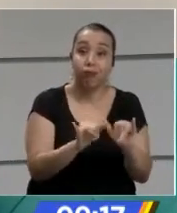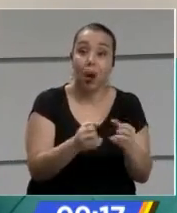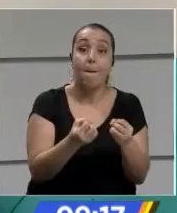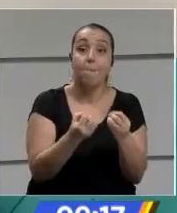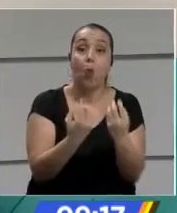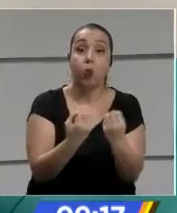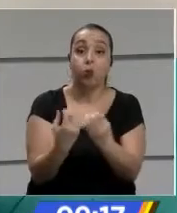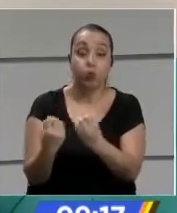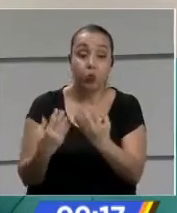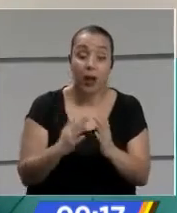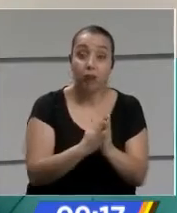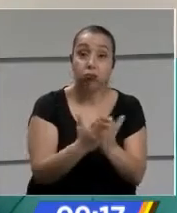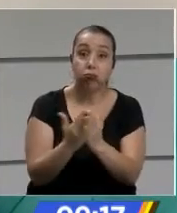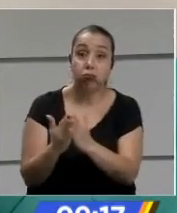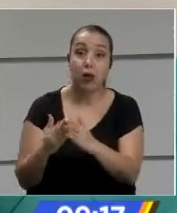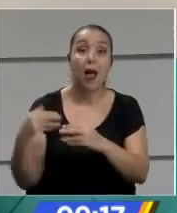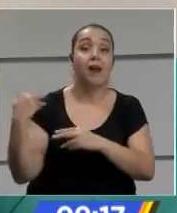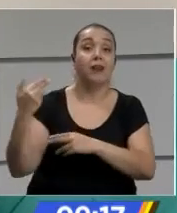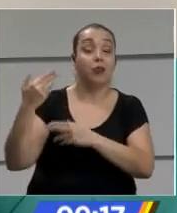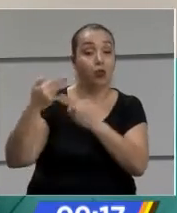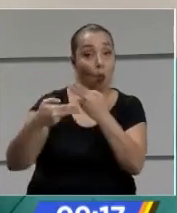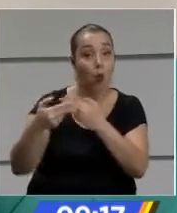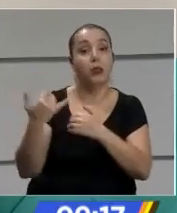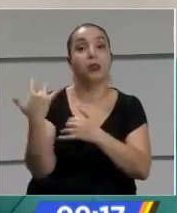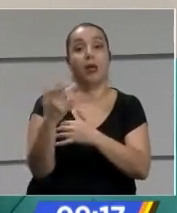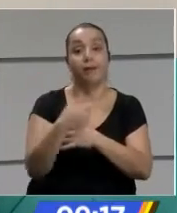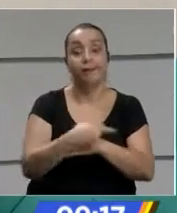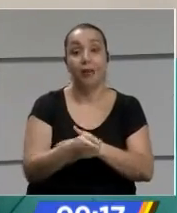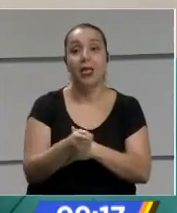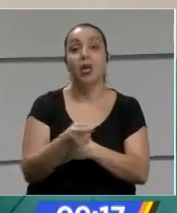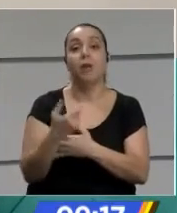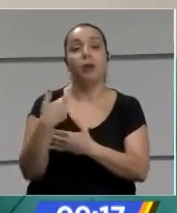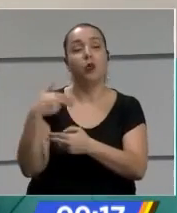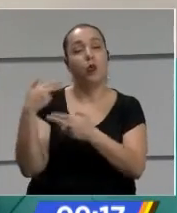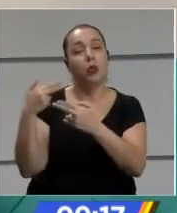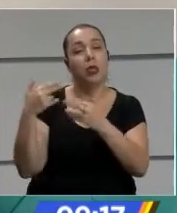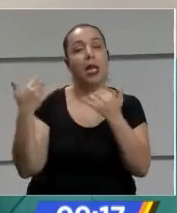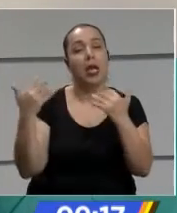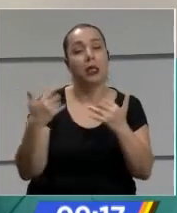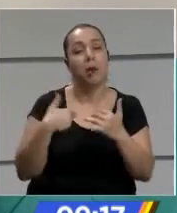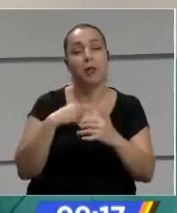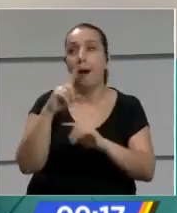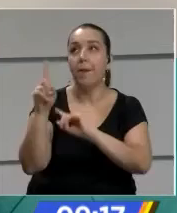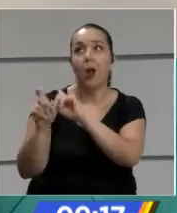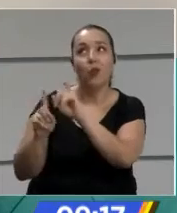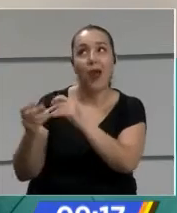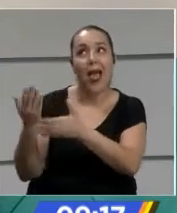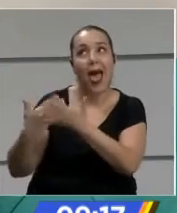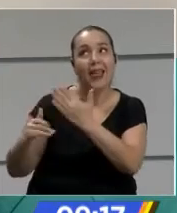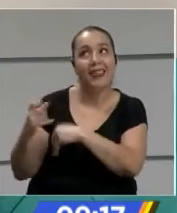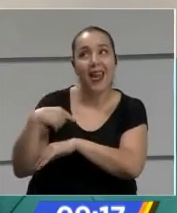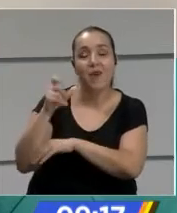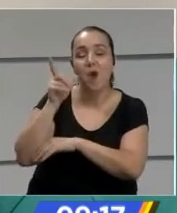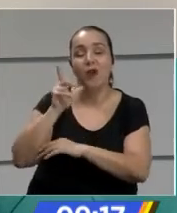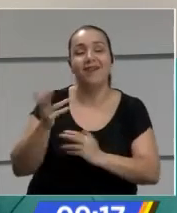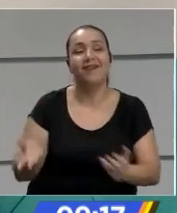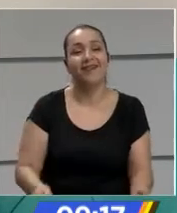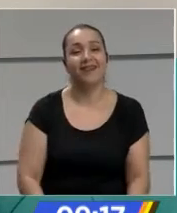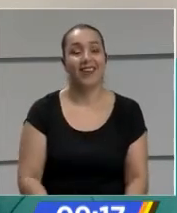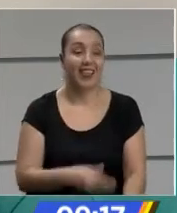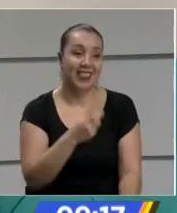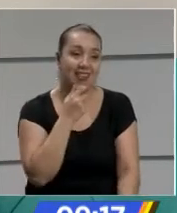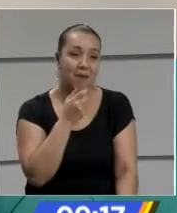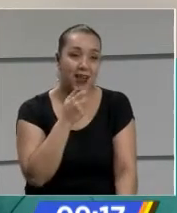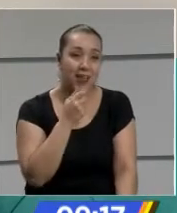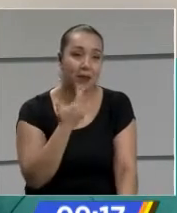de tradición oral de nuestra cultura afrocostarricense. Entonces vamos a tratar de adivinar hay qué es. Hay que preguntarle a alguien que sea limón. Entonces. Sí. Pero yo